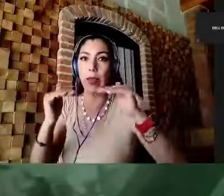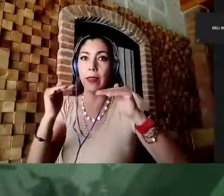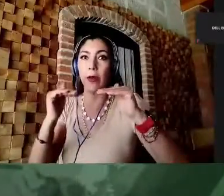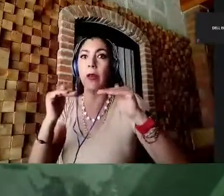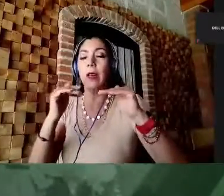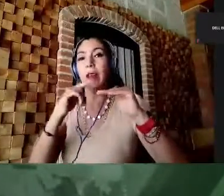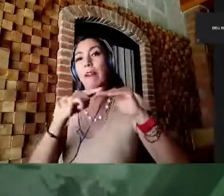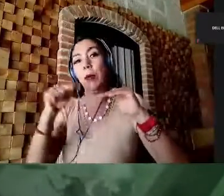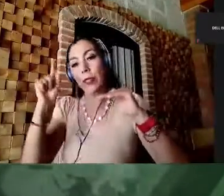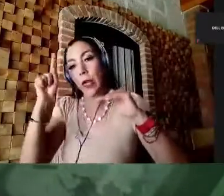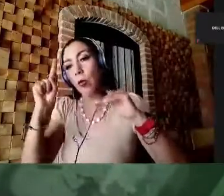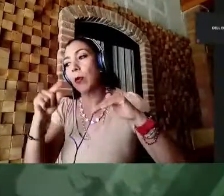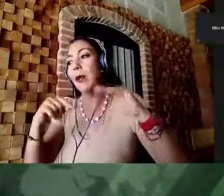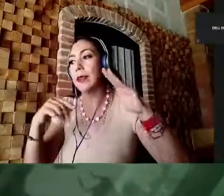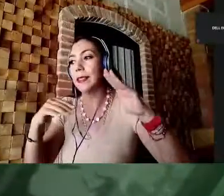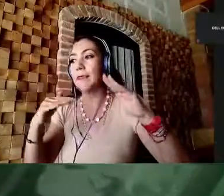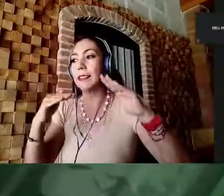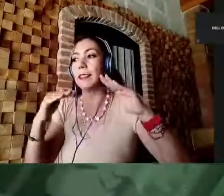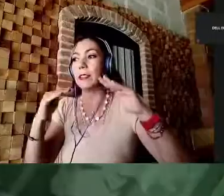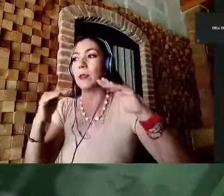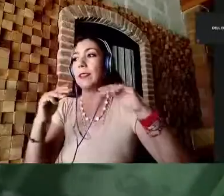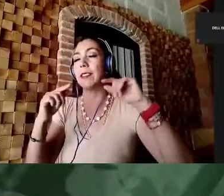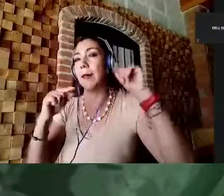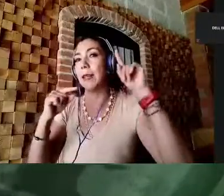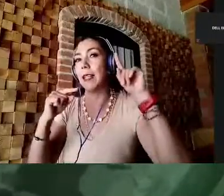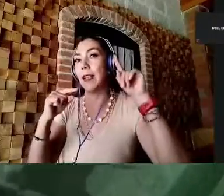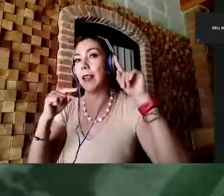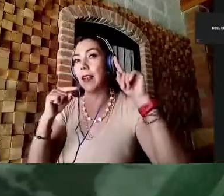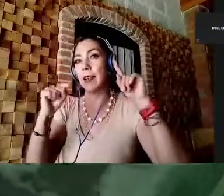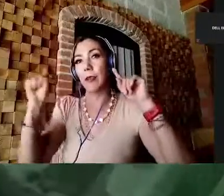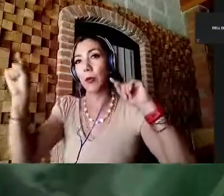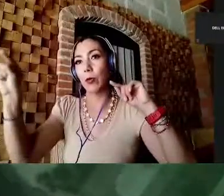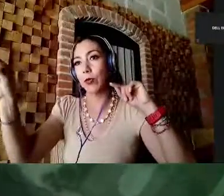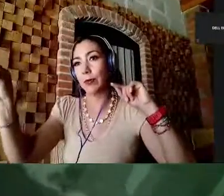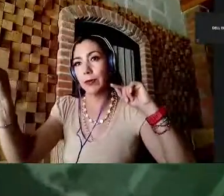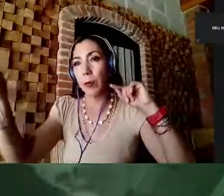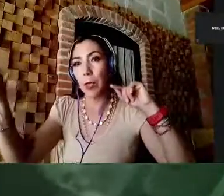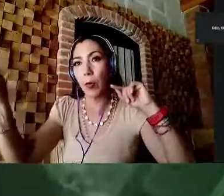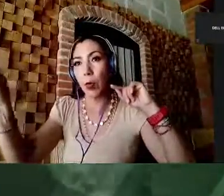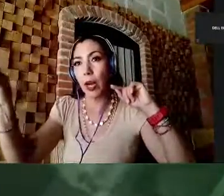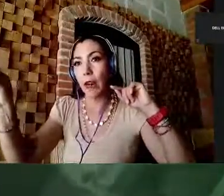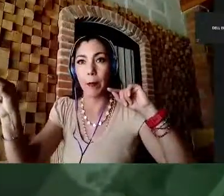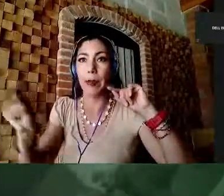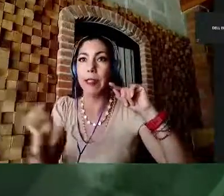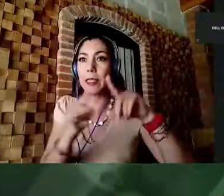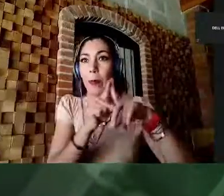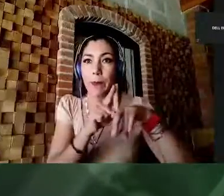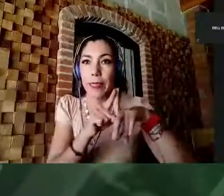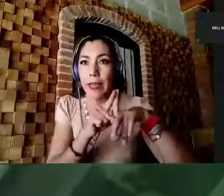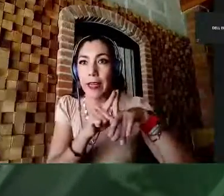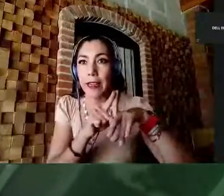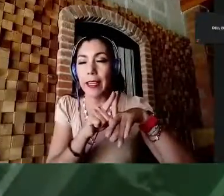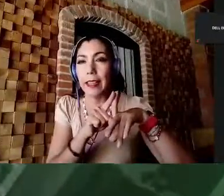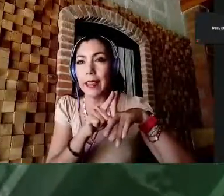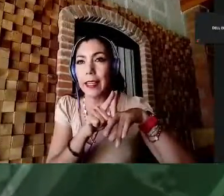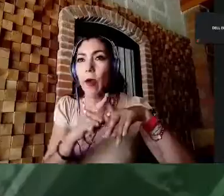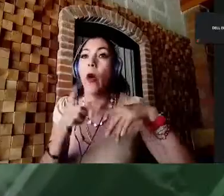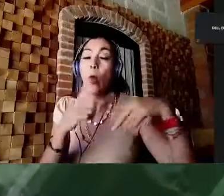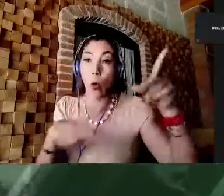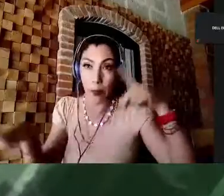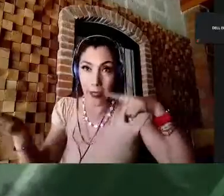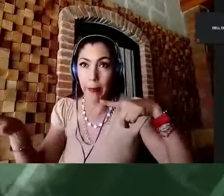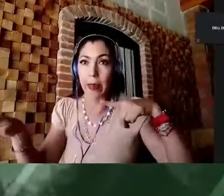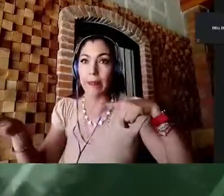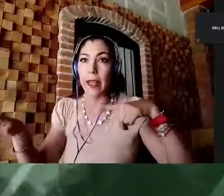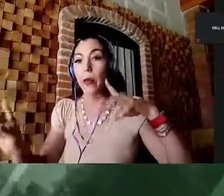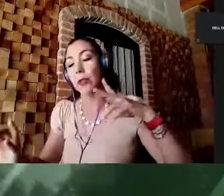van moviendo la famosa curva, las cifras, y entonces si estabas en el séptimo lugar, de repente te puedes pasar al tercero